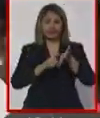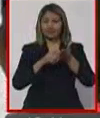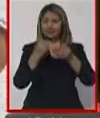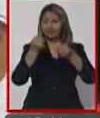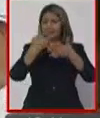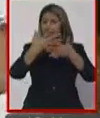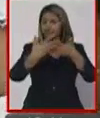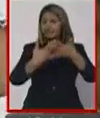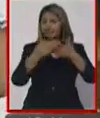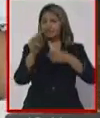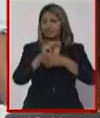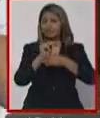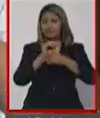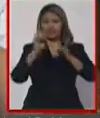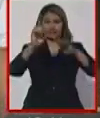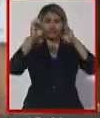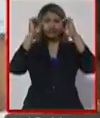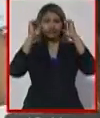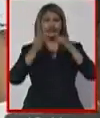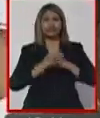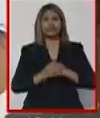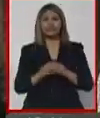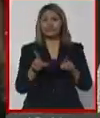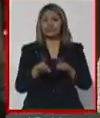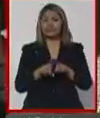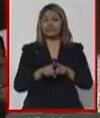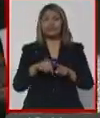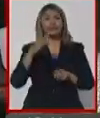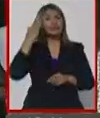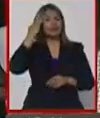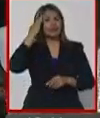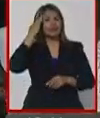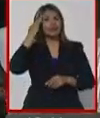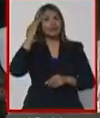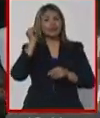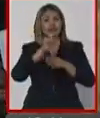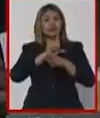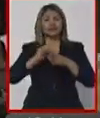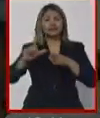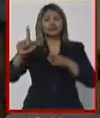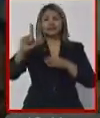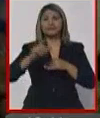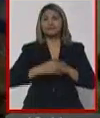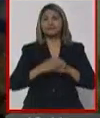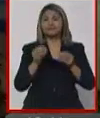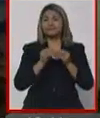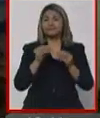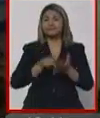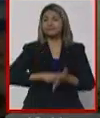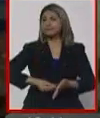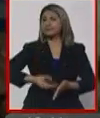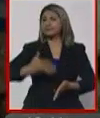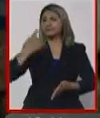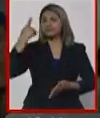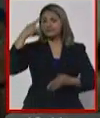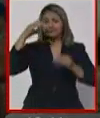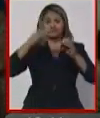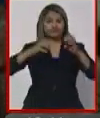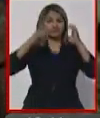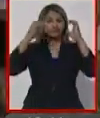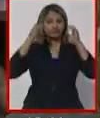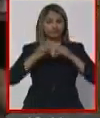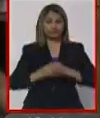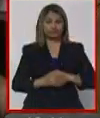Exigen varios puntos al Ministerio de Educación, entre ellos reconocimiento a la licenciatura y mayor presupuesto para la